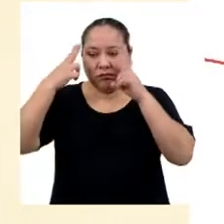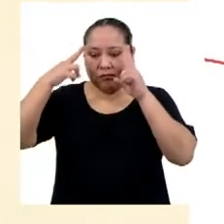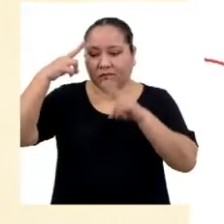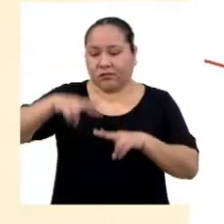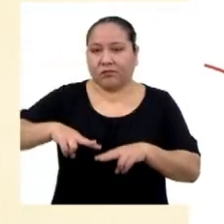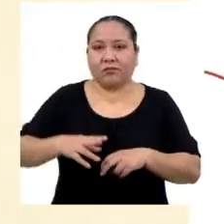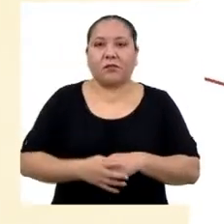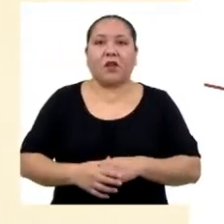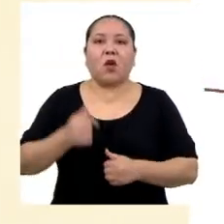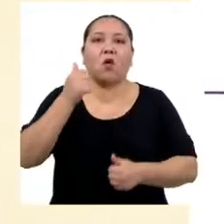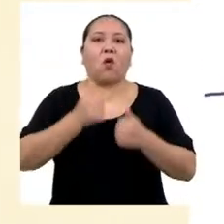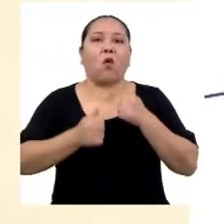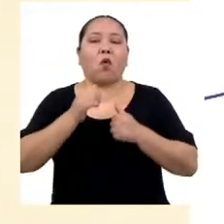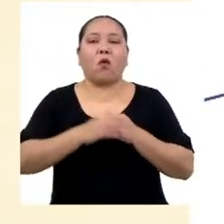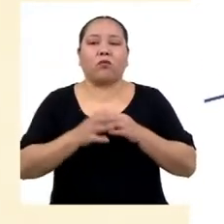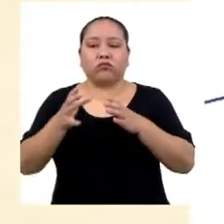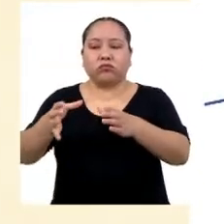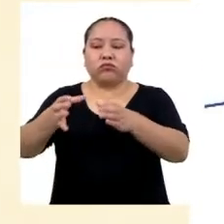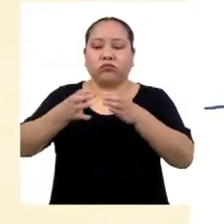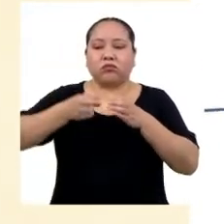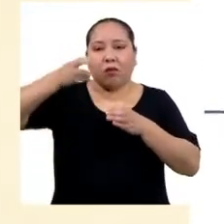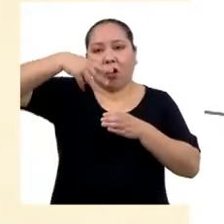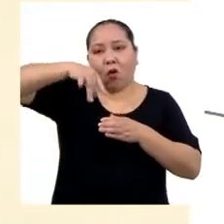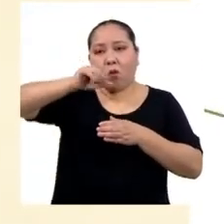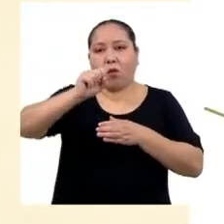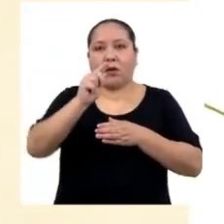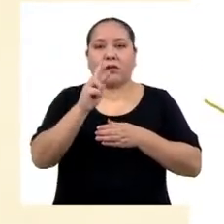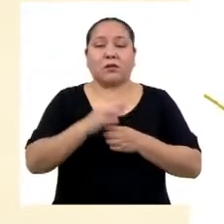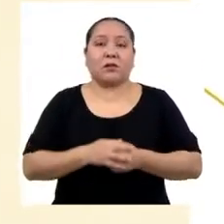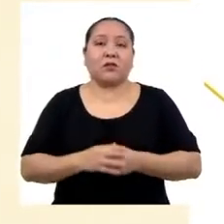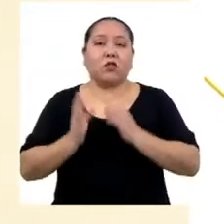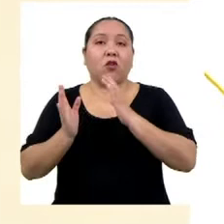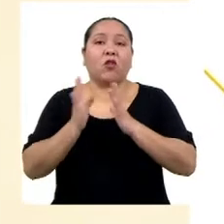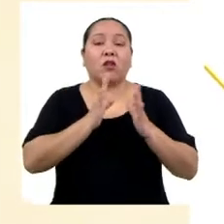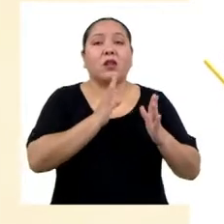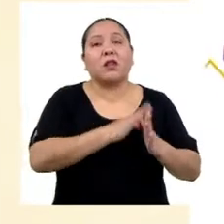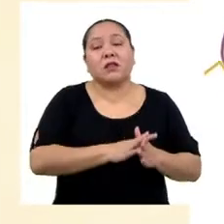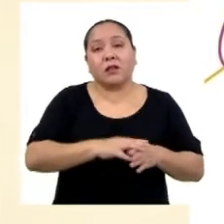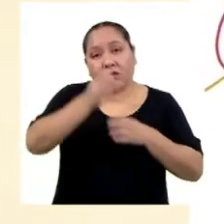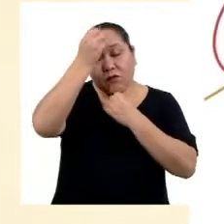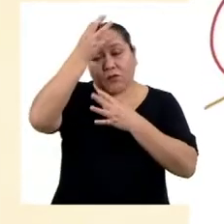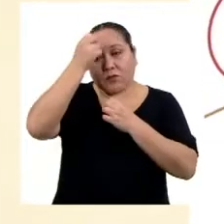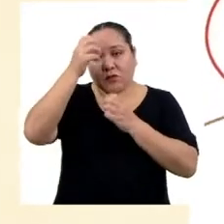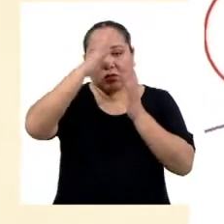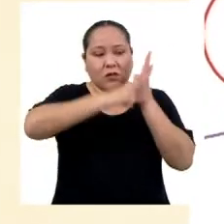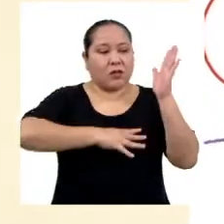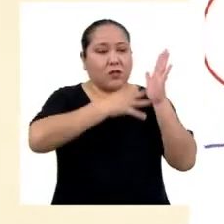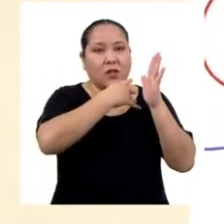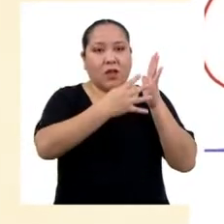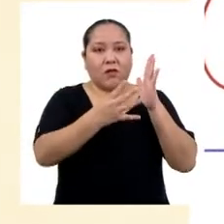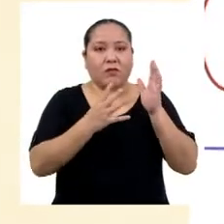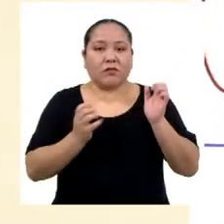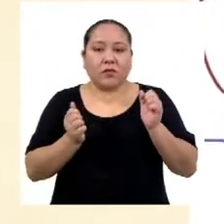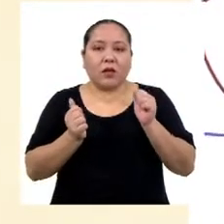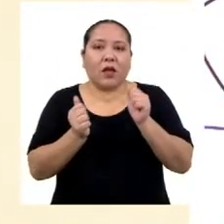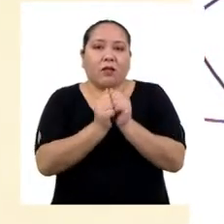el tamaño de la muestra y organizaremos los datos en tablas de frecuencias para datos